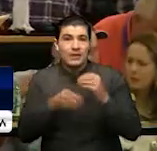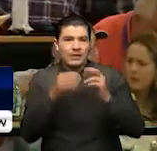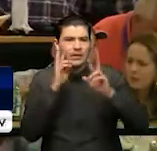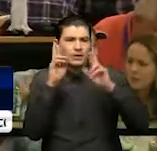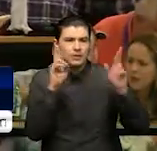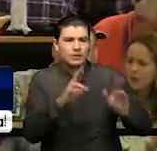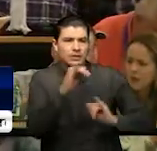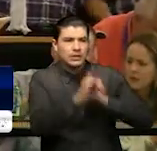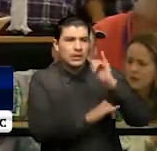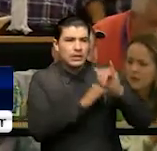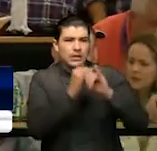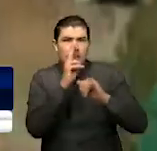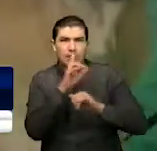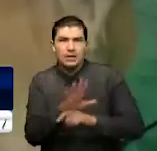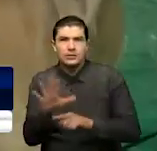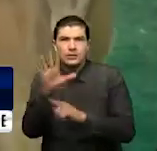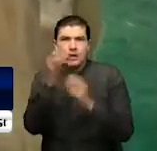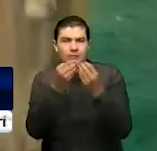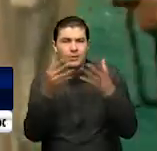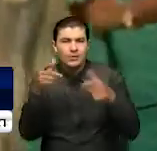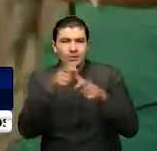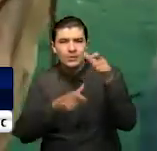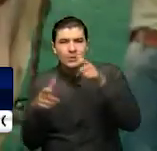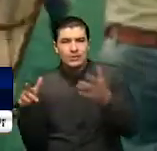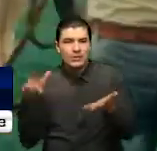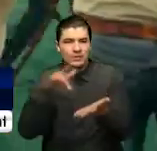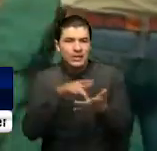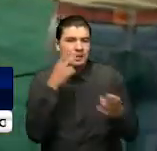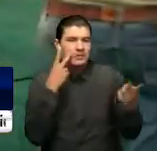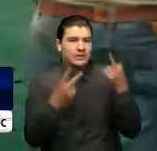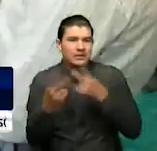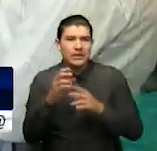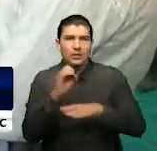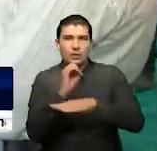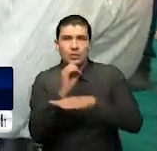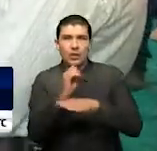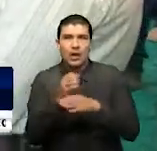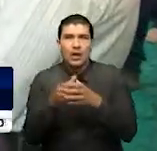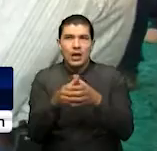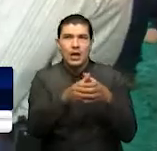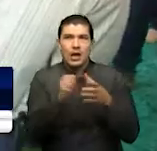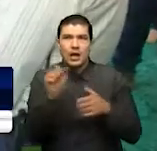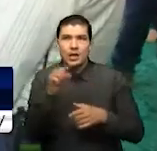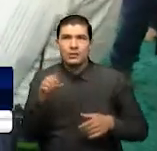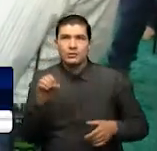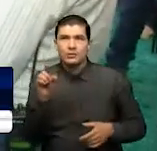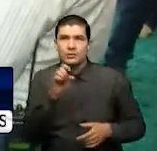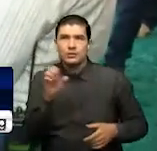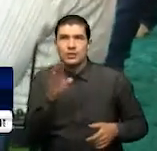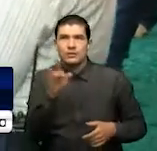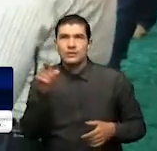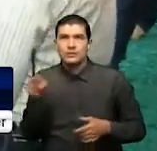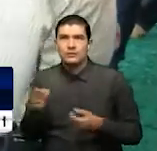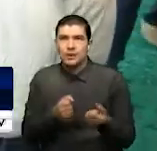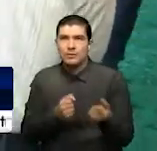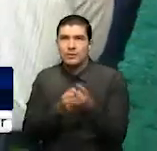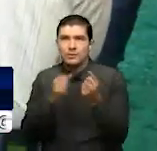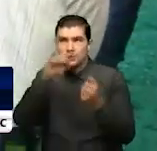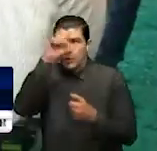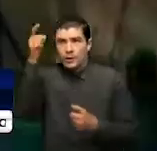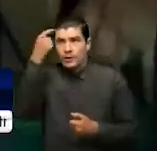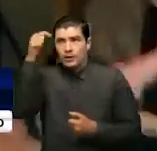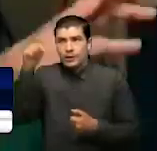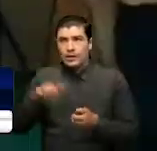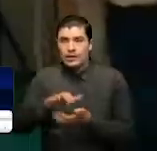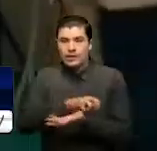gracias a miles de visitantes expositores creadores la organización de asocebú y el apoyo de la gobernación de santander el